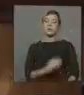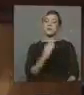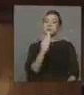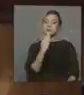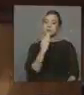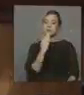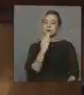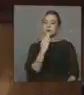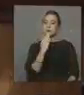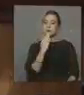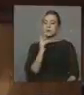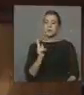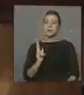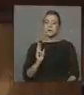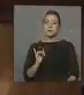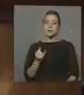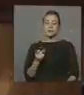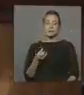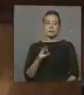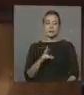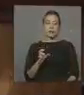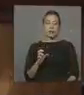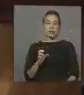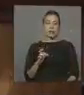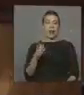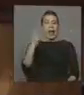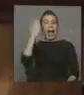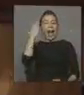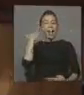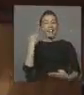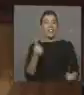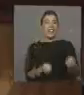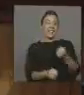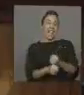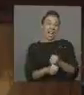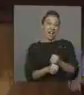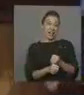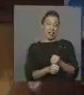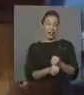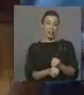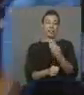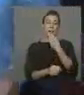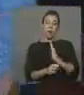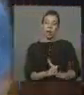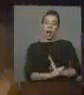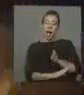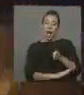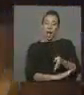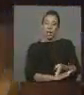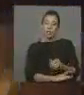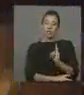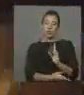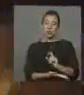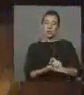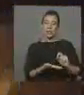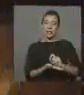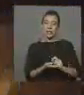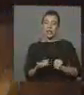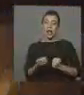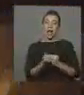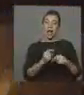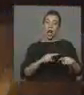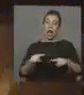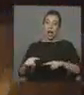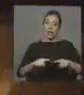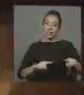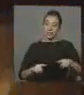además de don Nicolás Eizaguirre en dicho cargo posteriormente. Además, concurrieron subsecretarios, asesores de